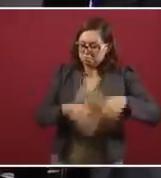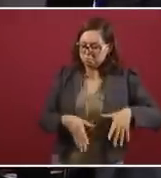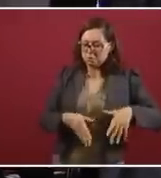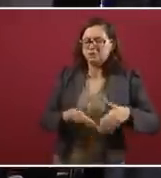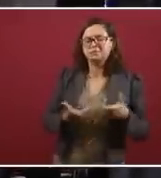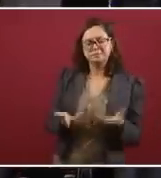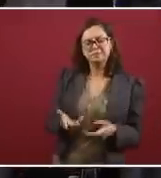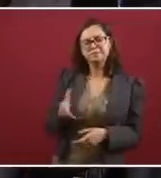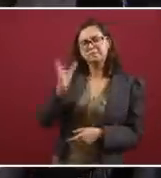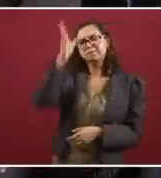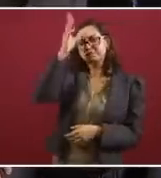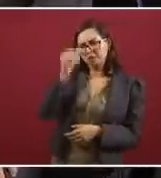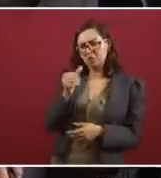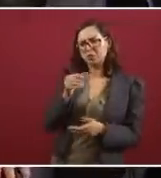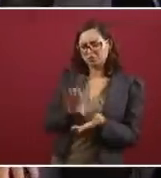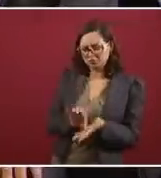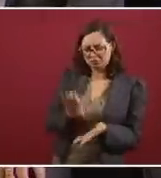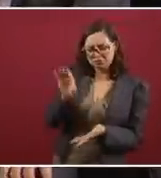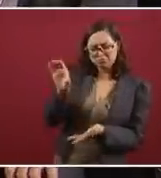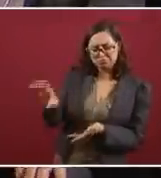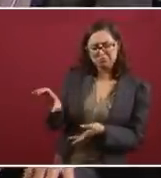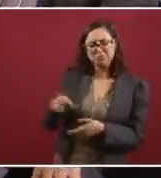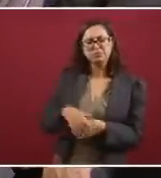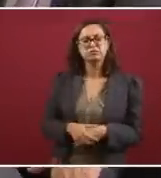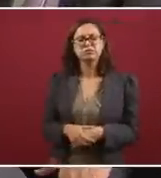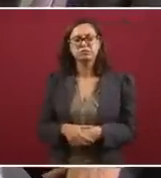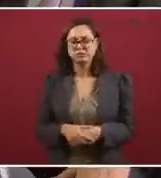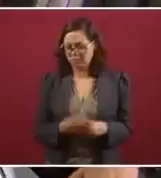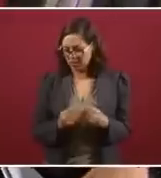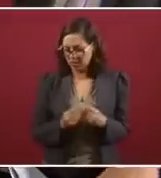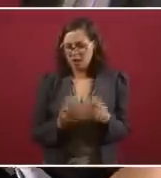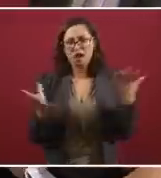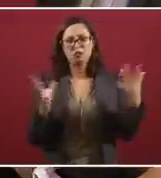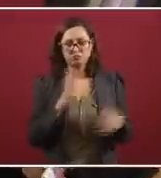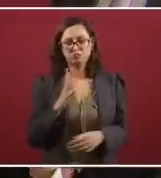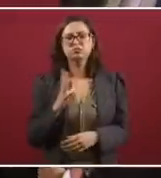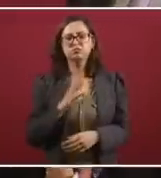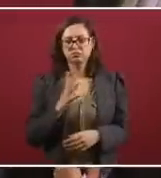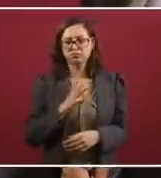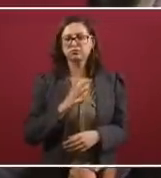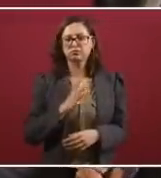sus utilidades, sin duda que